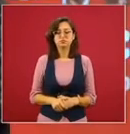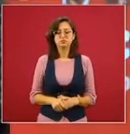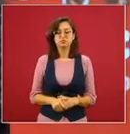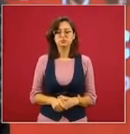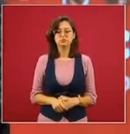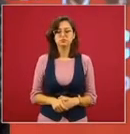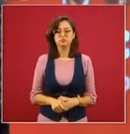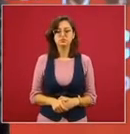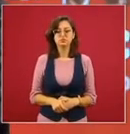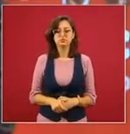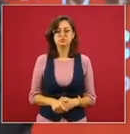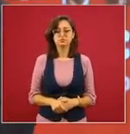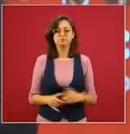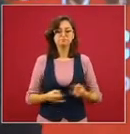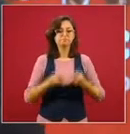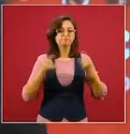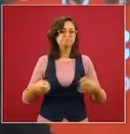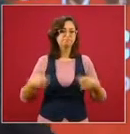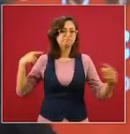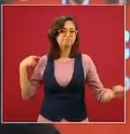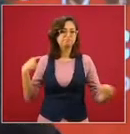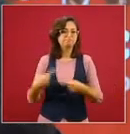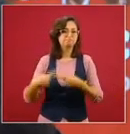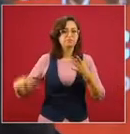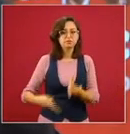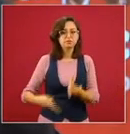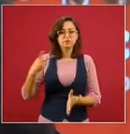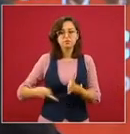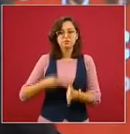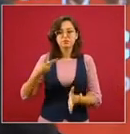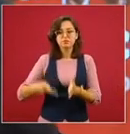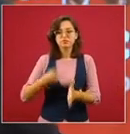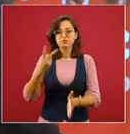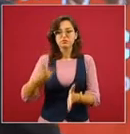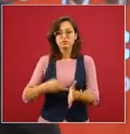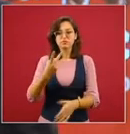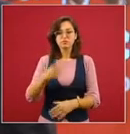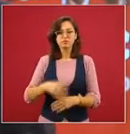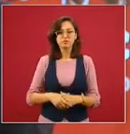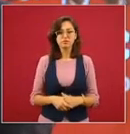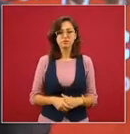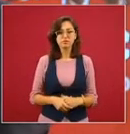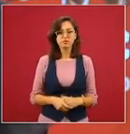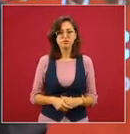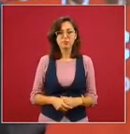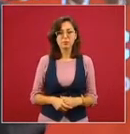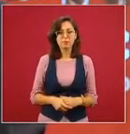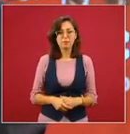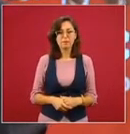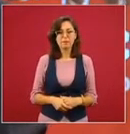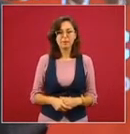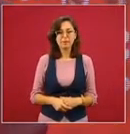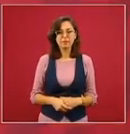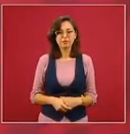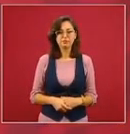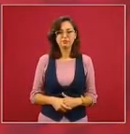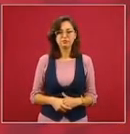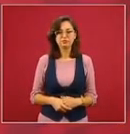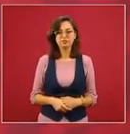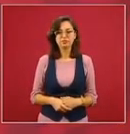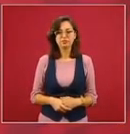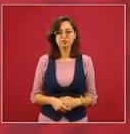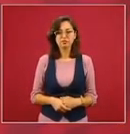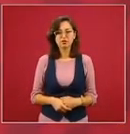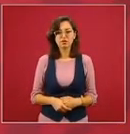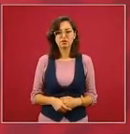en la historia. Nos yo no estoy hablando de